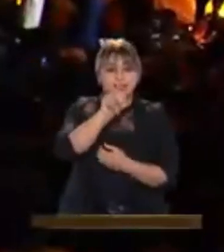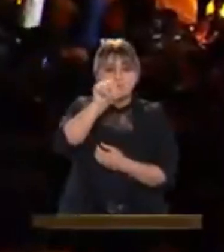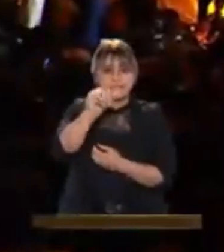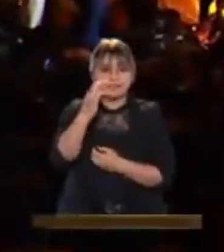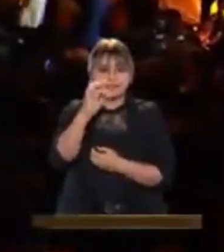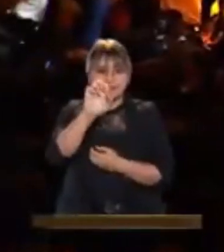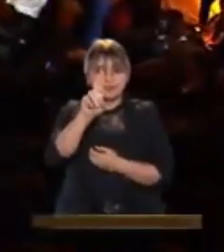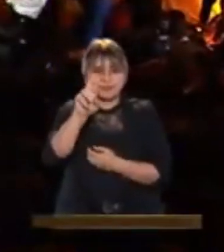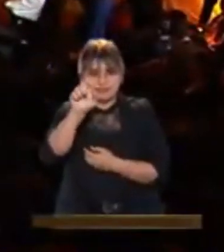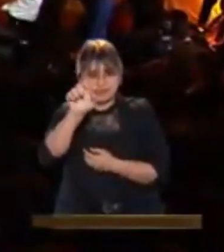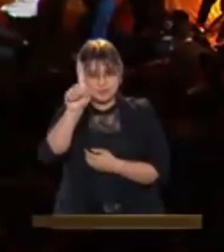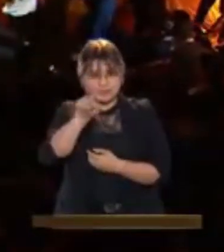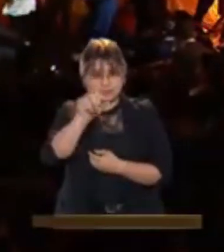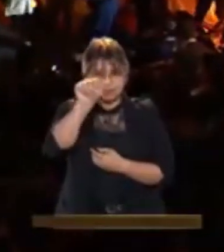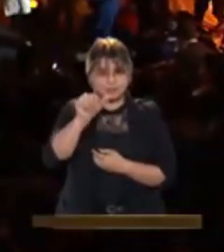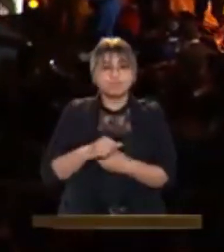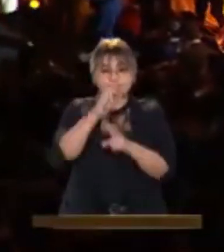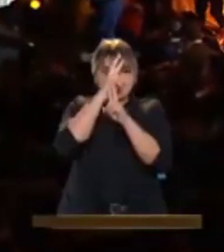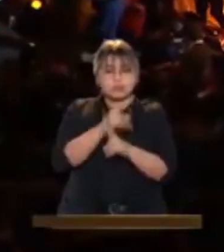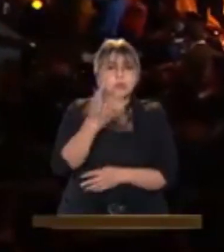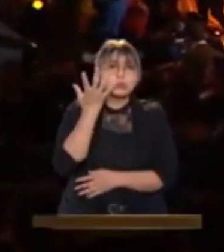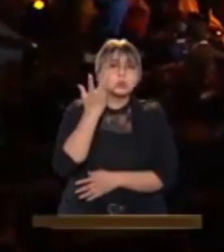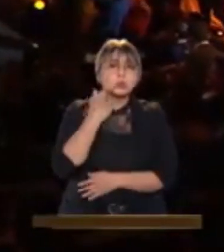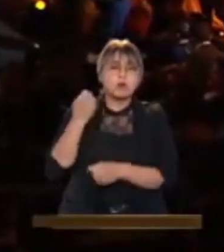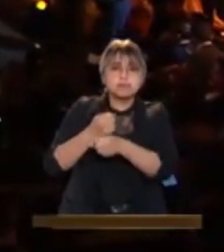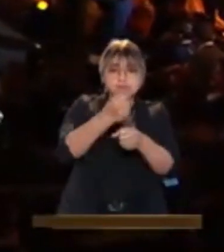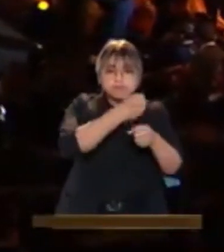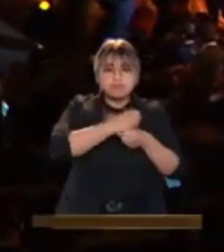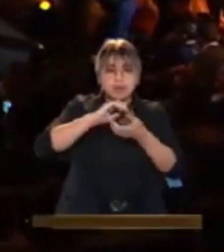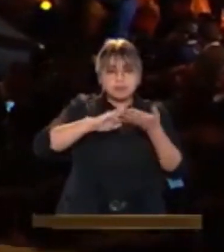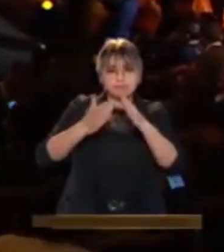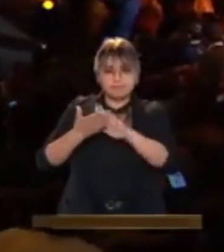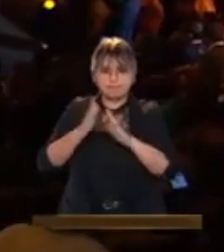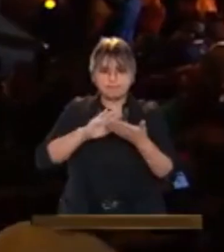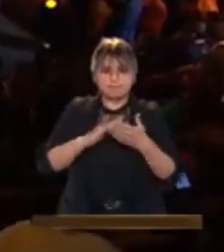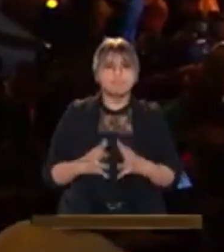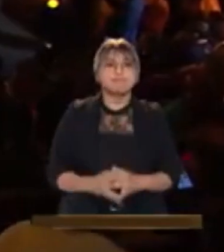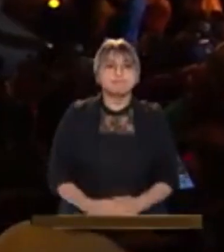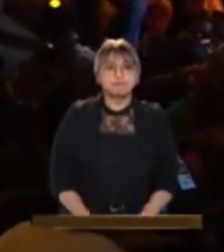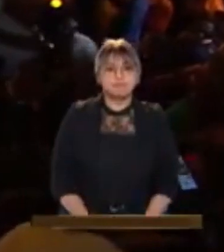la labor de quienes trabajan día a día por sus comunidades.